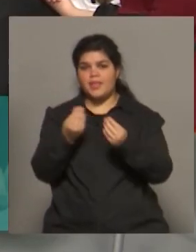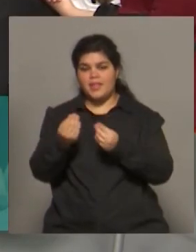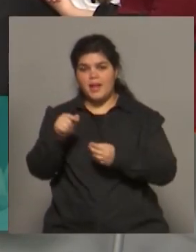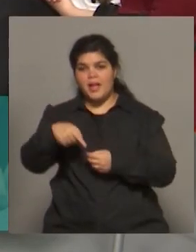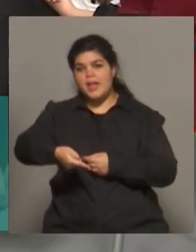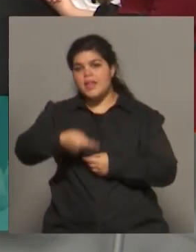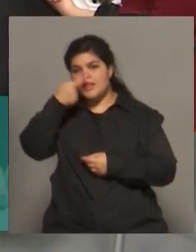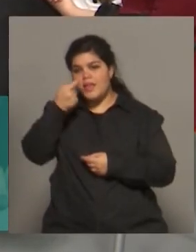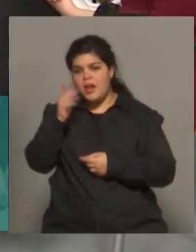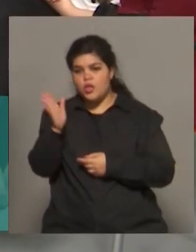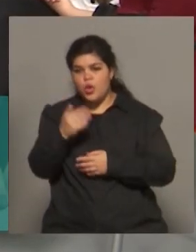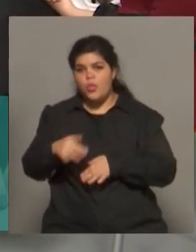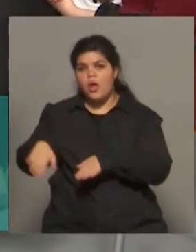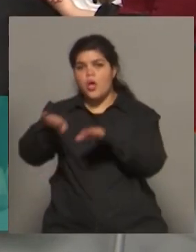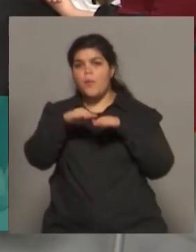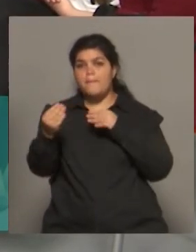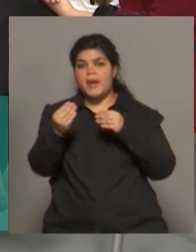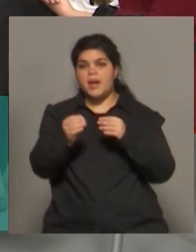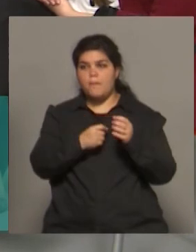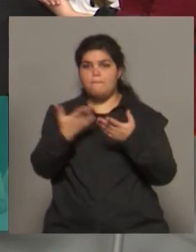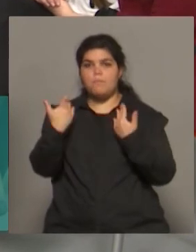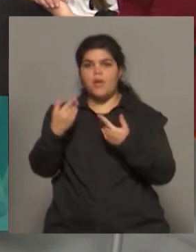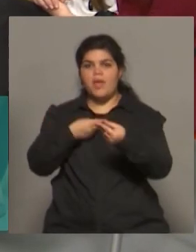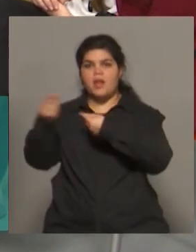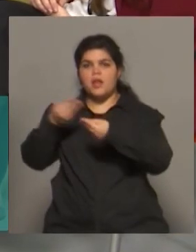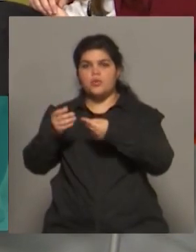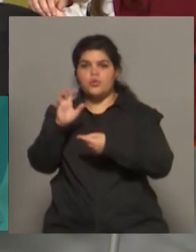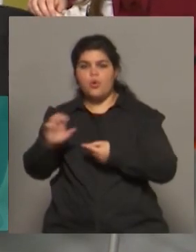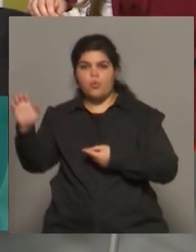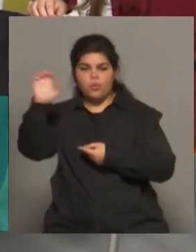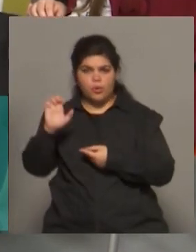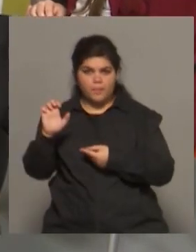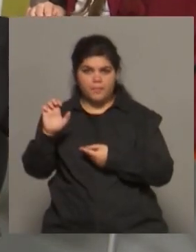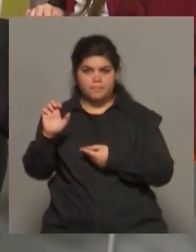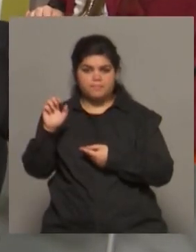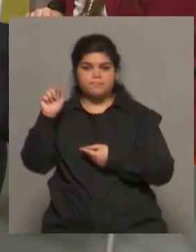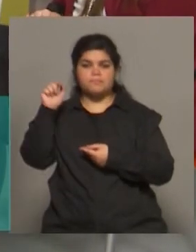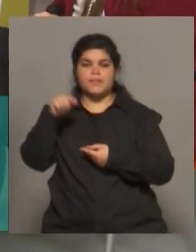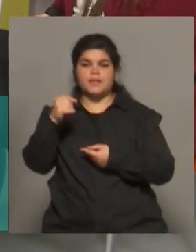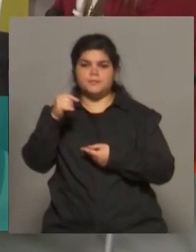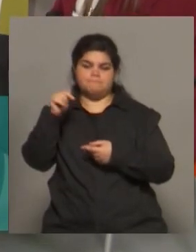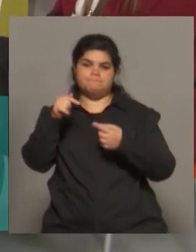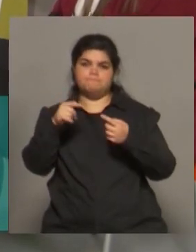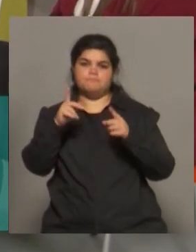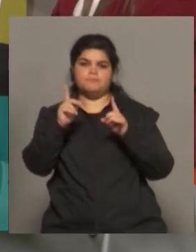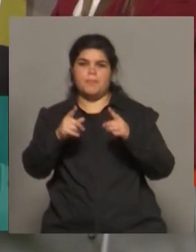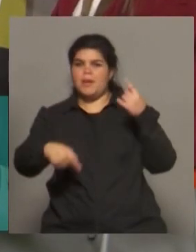posición común a negociar con Europa. Lo que ya es un poco más incompatible y